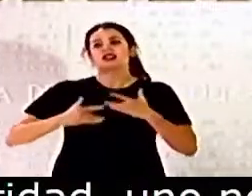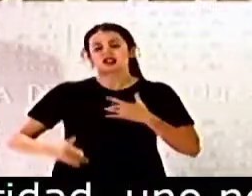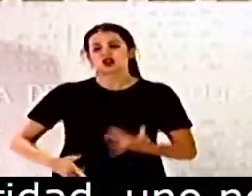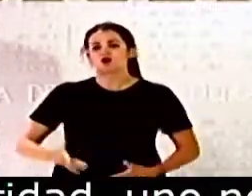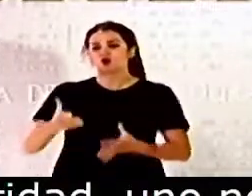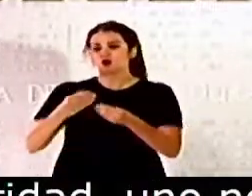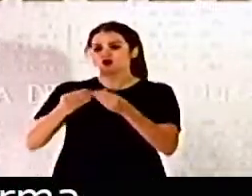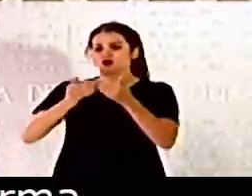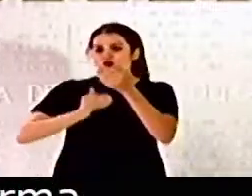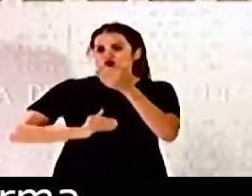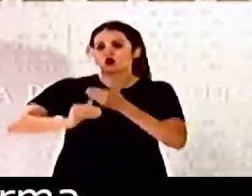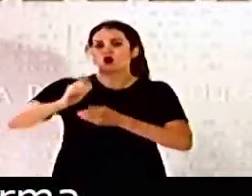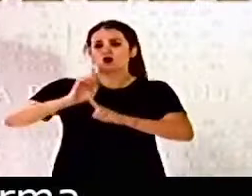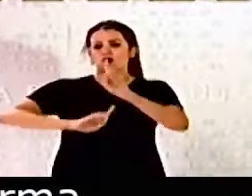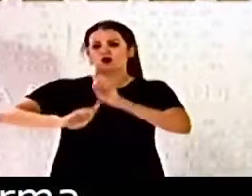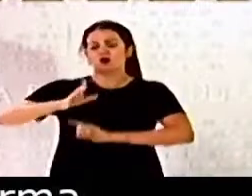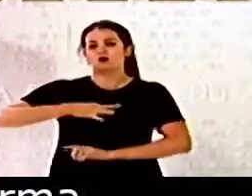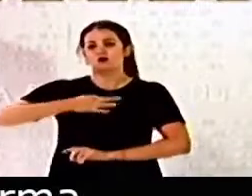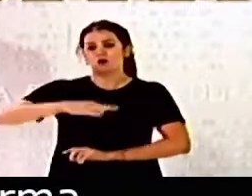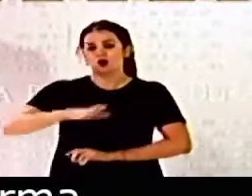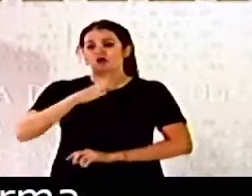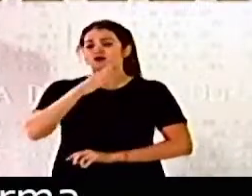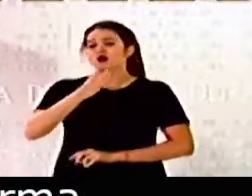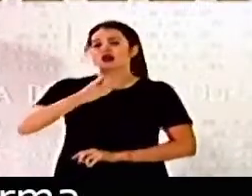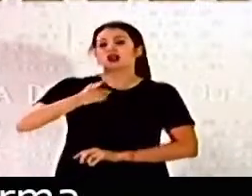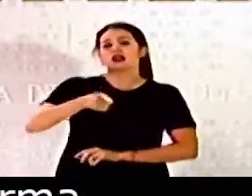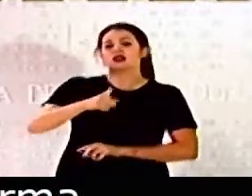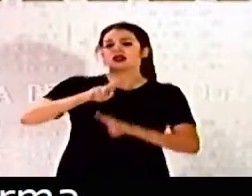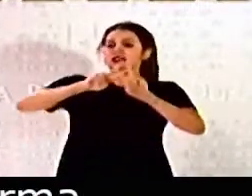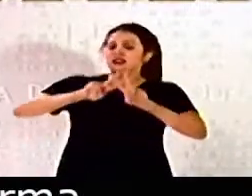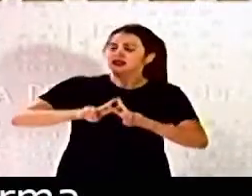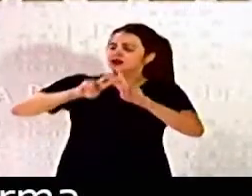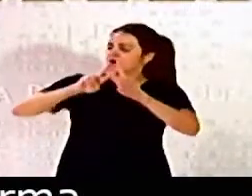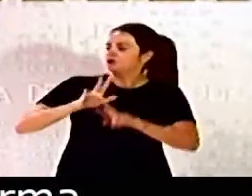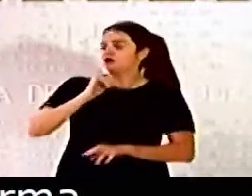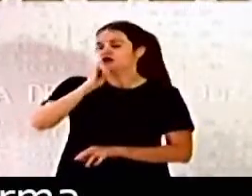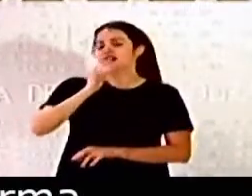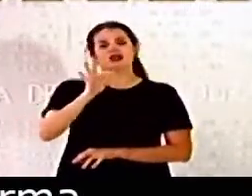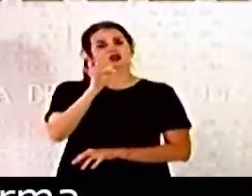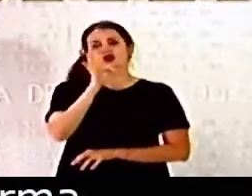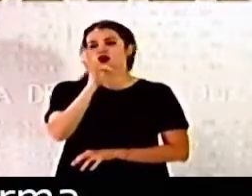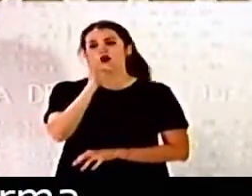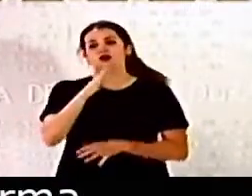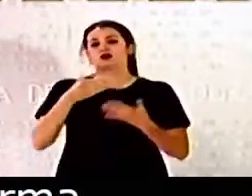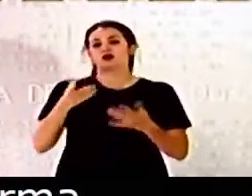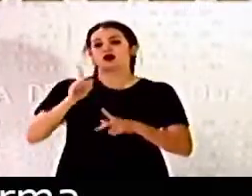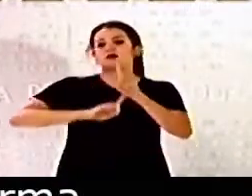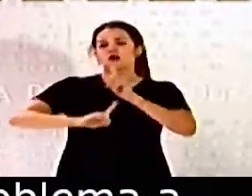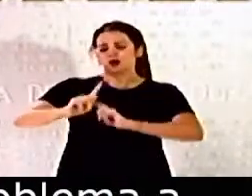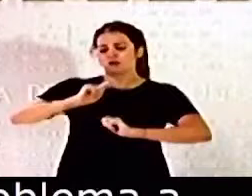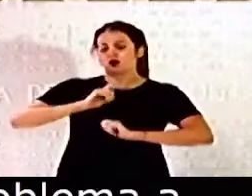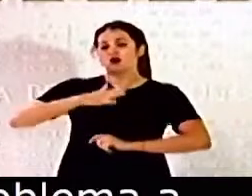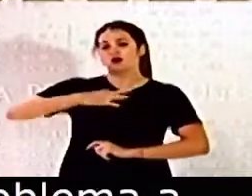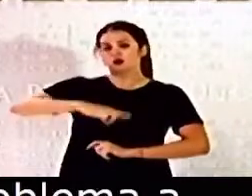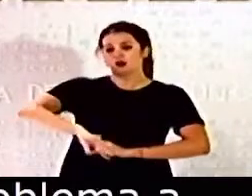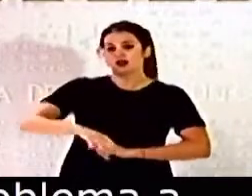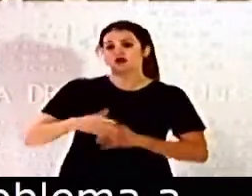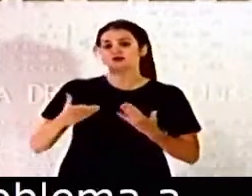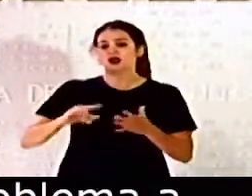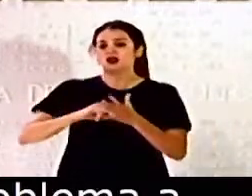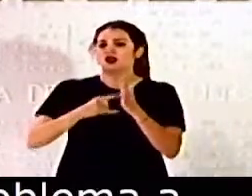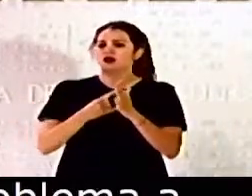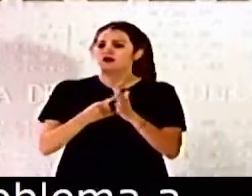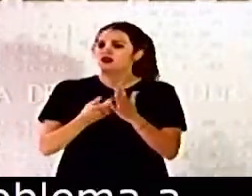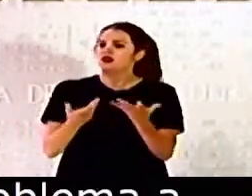todavía no se ha investigado lo suficiente sobre ello y tener problemas, ¿no? Con lo cual, yo creo que las medidas de responsabilidad, cuando